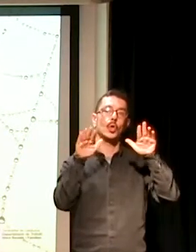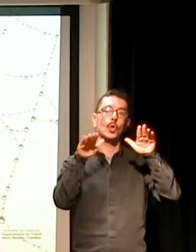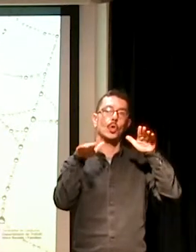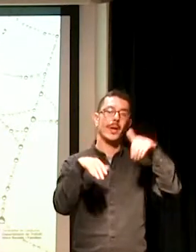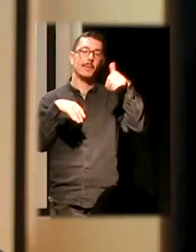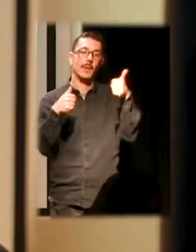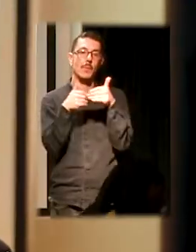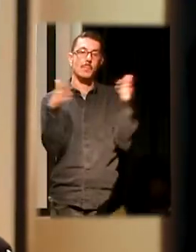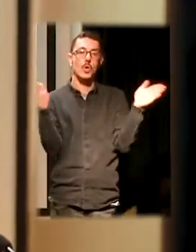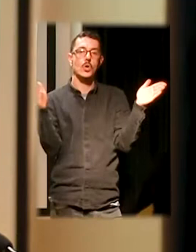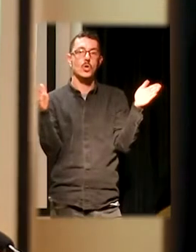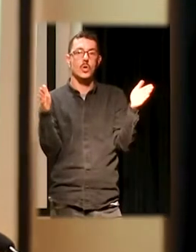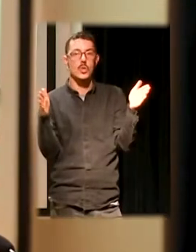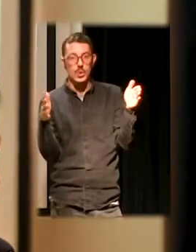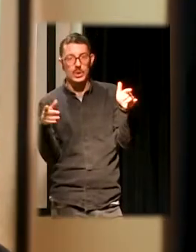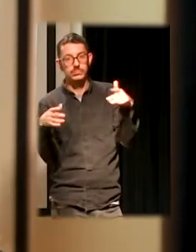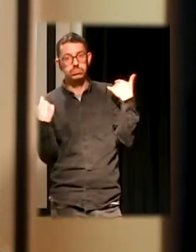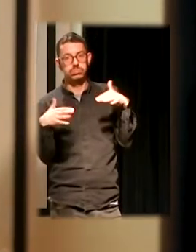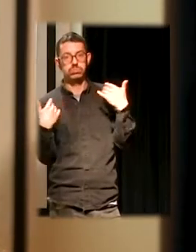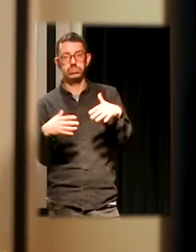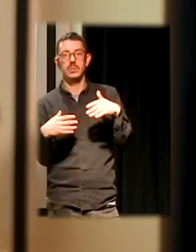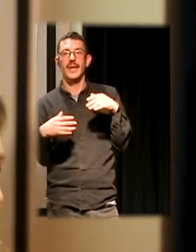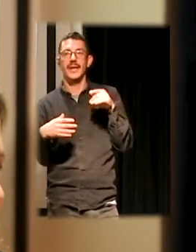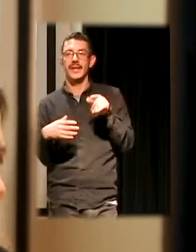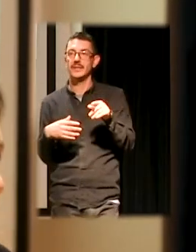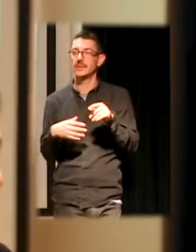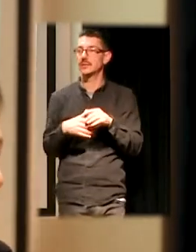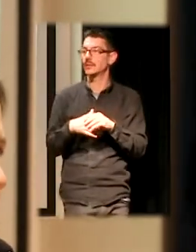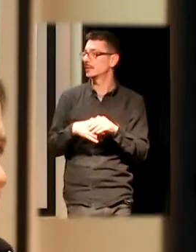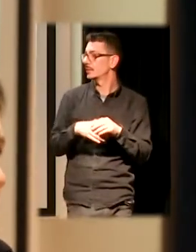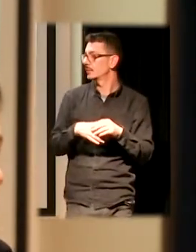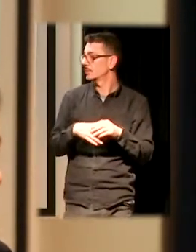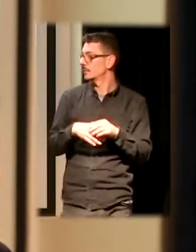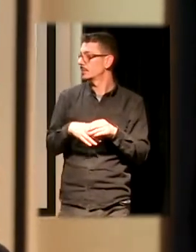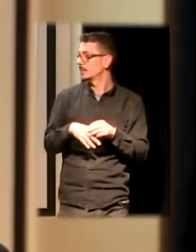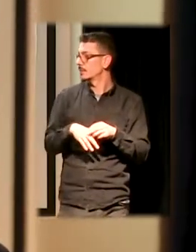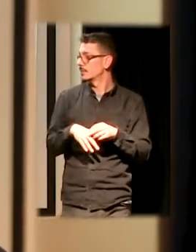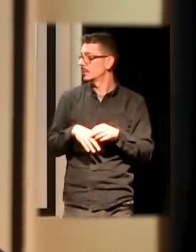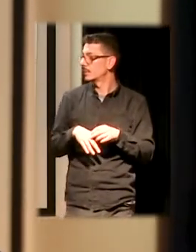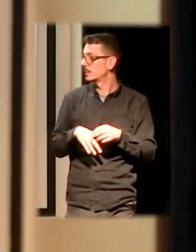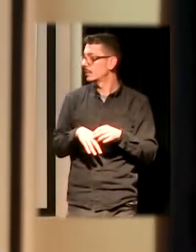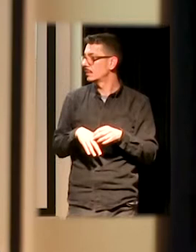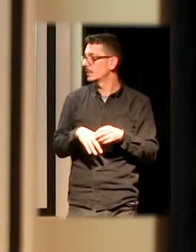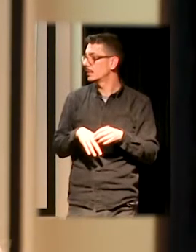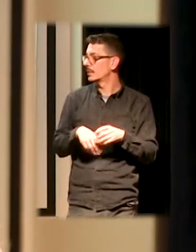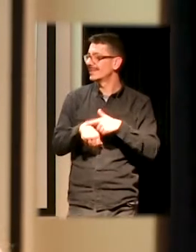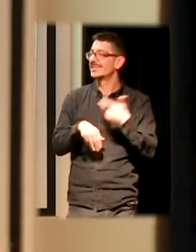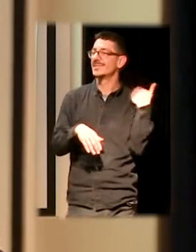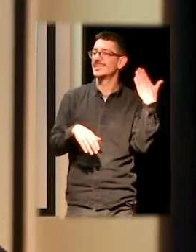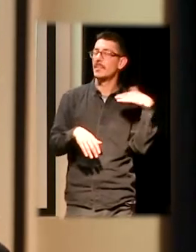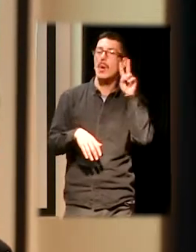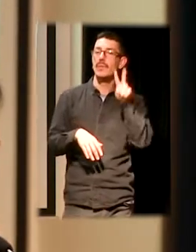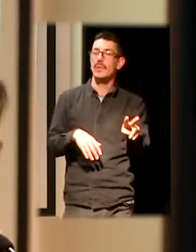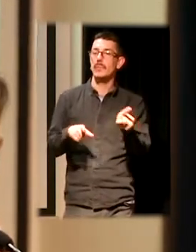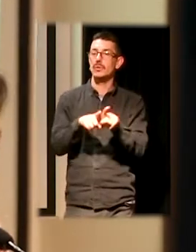telita. Pero sí que en Calala, acompañando organizaciones de mujeres migrantes hace ya tiempo, sí que vemos un